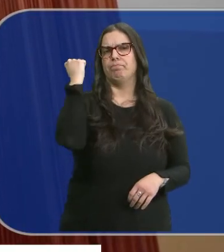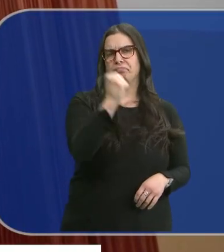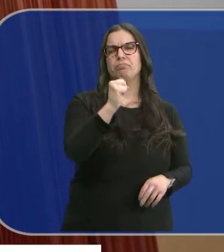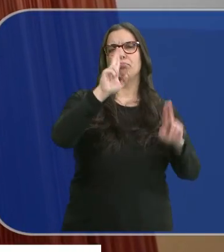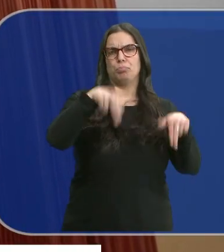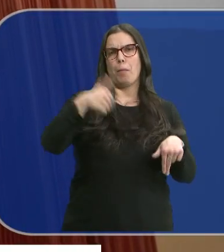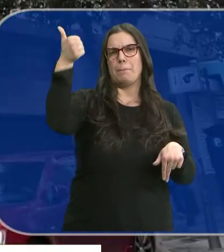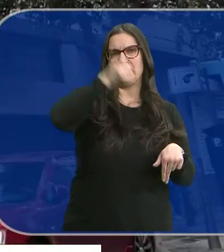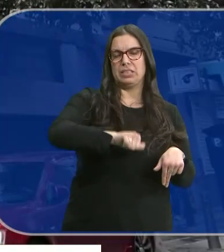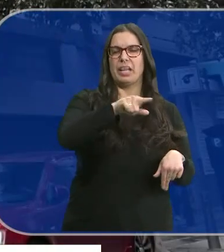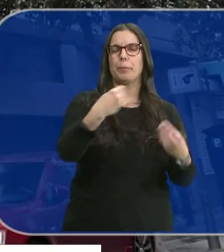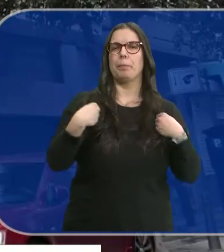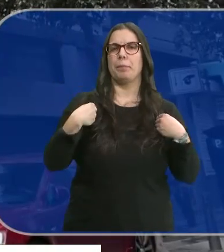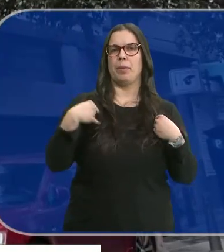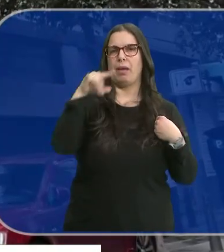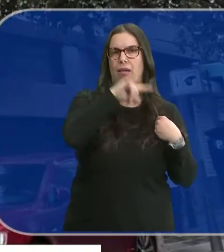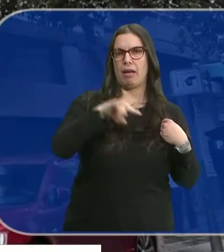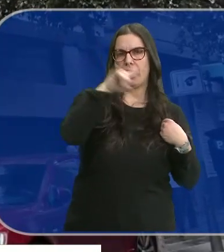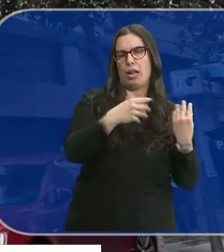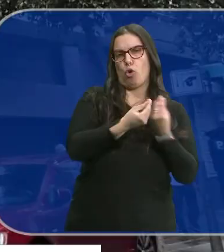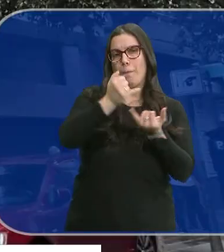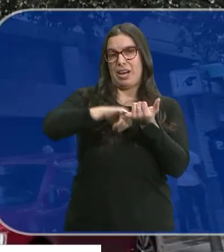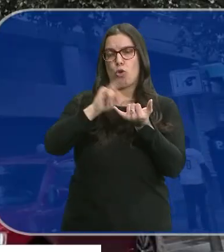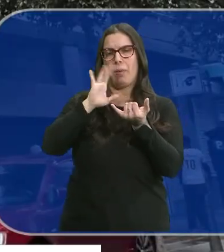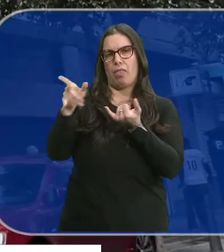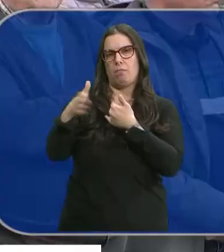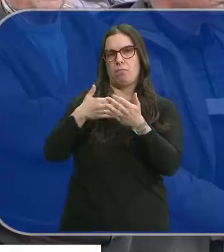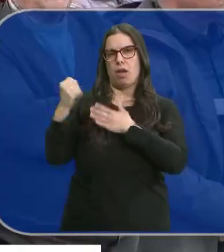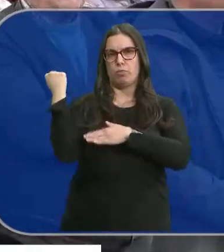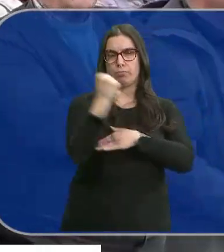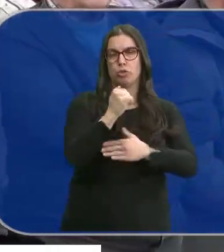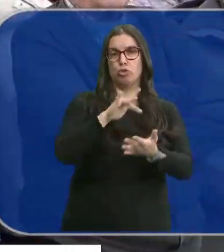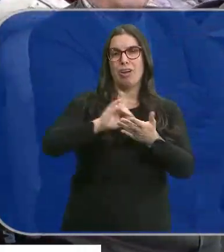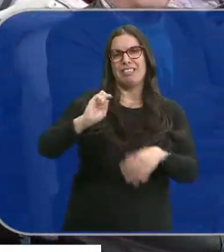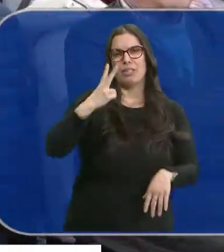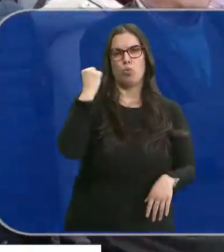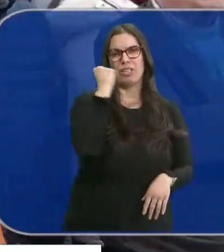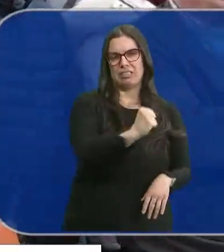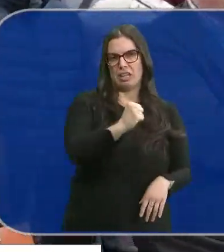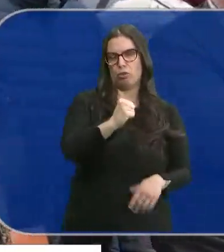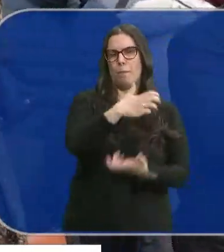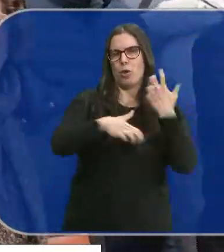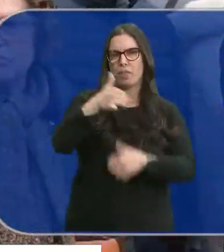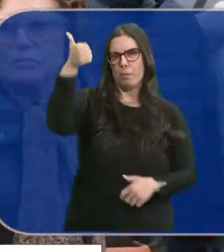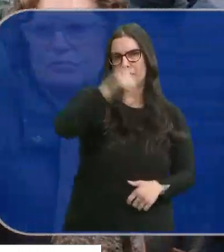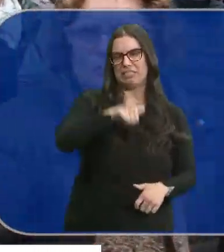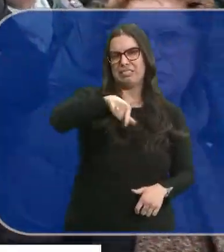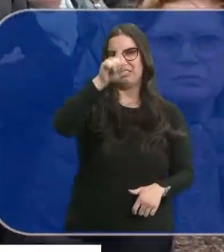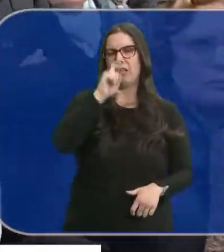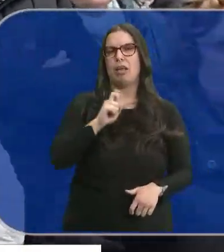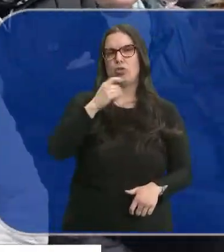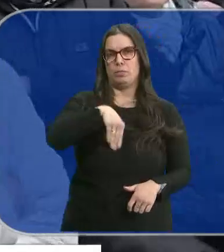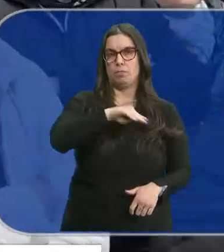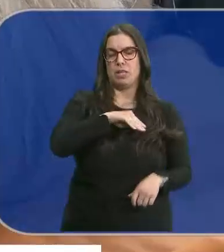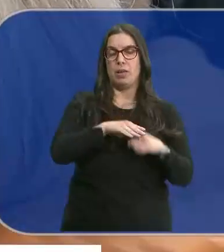víctima residía en Las Palmas junto a su marido, presunto autor del crimen. Se trata del segundo asesinato por violencia de género en 2026 en